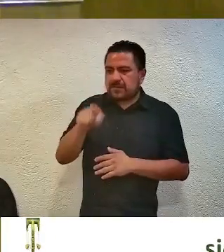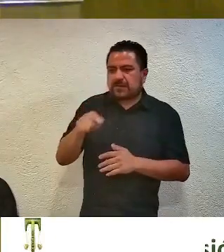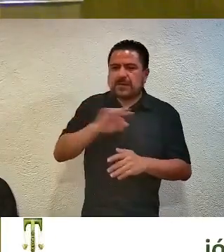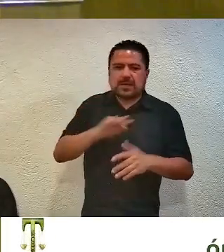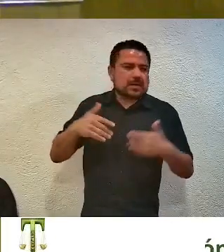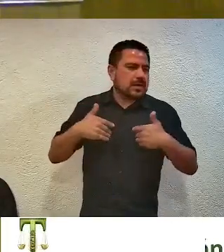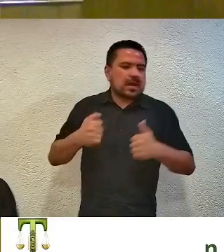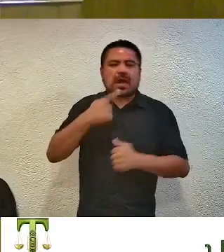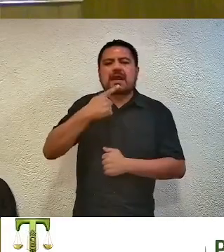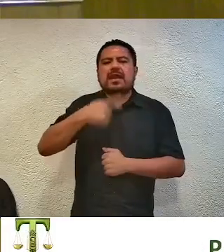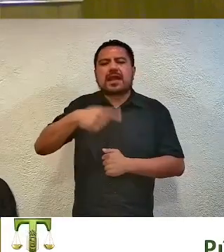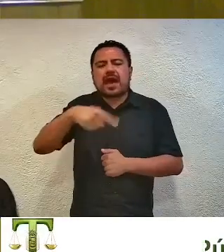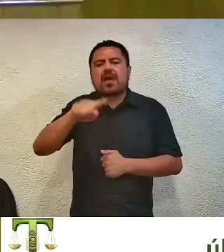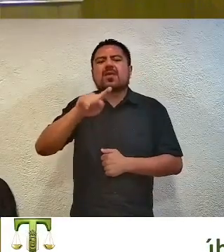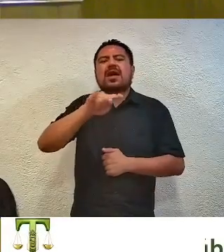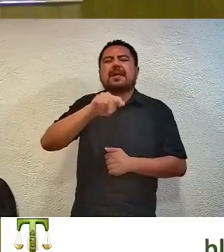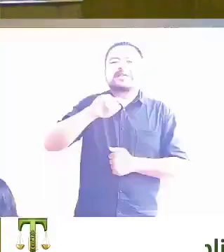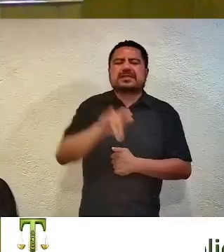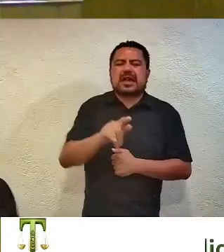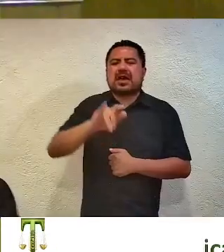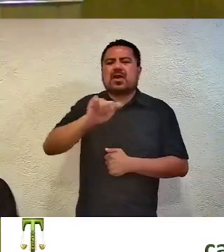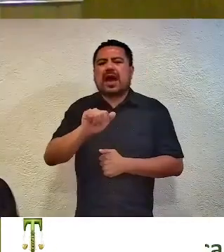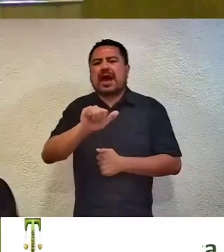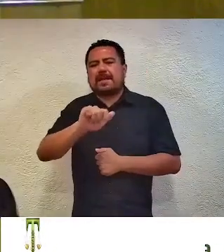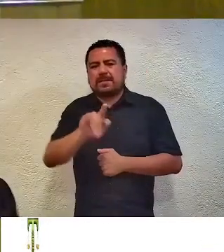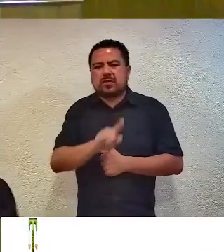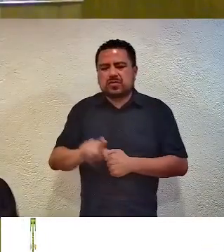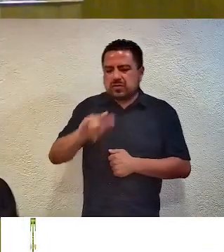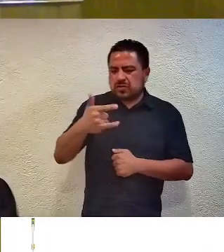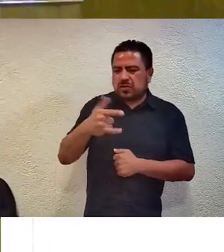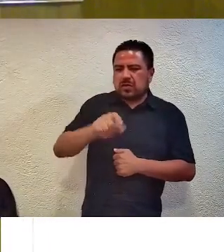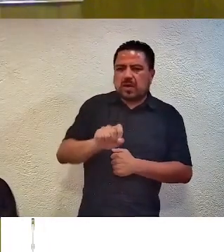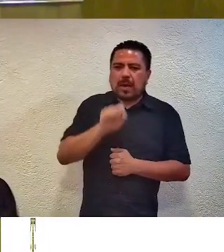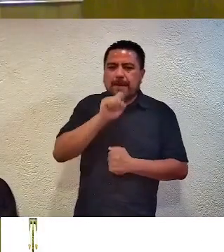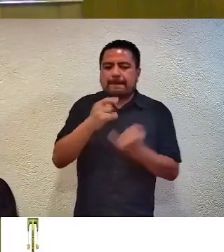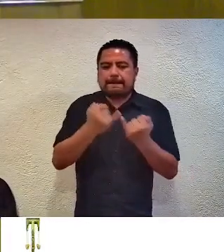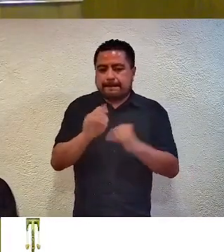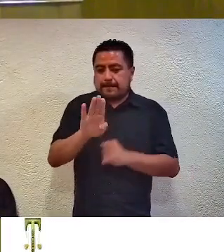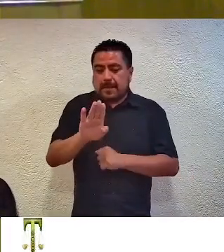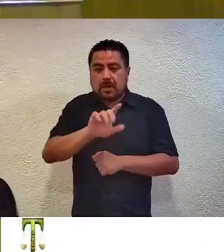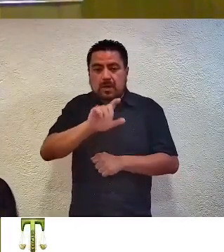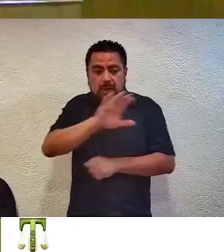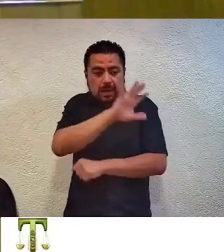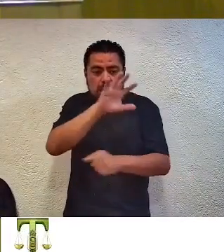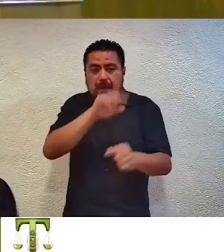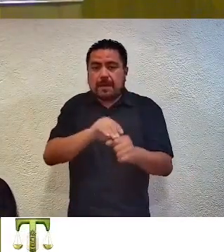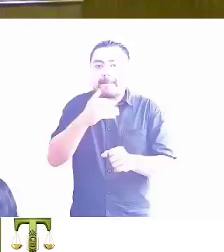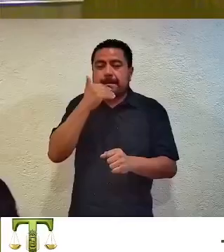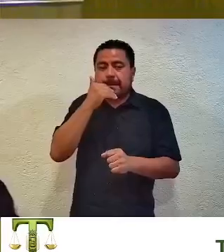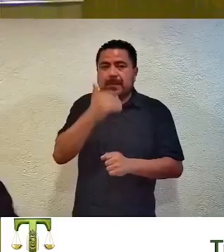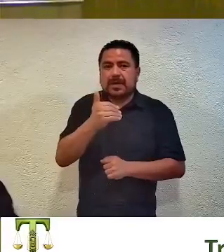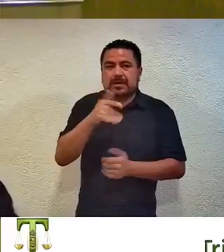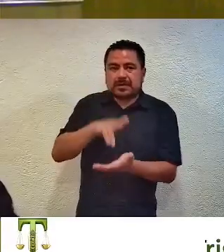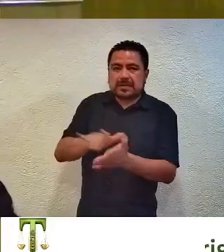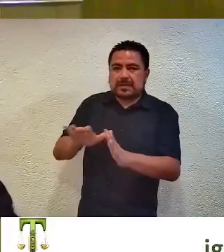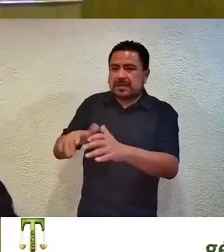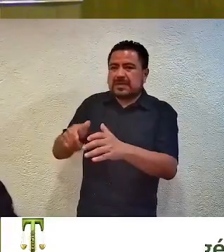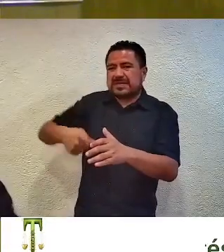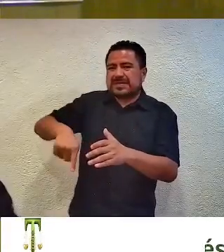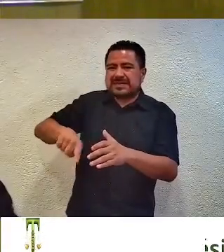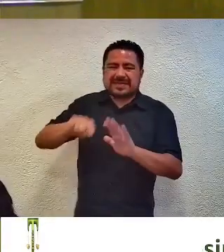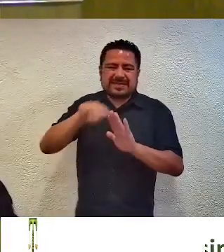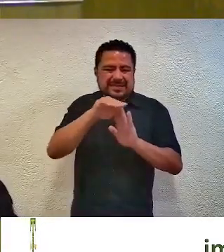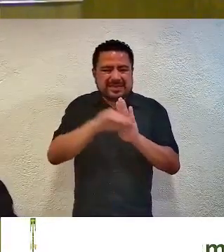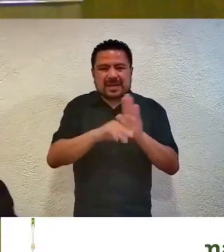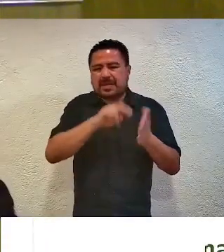idiomas náhuatl, mixteco, tlapaneco, amuzgo y asimismo. B. Una vez que adquieran firmeza las acciones afirmativas implementadas en los